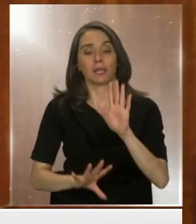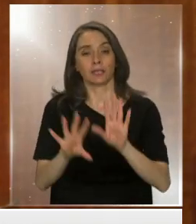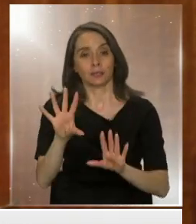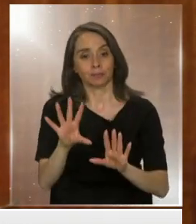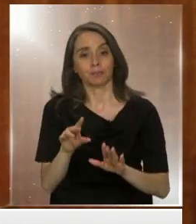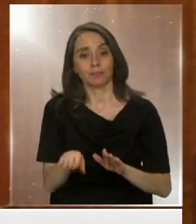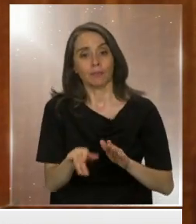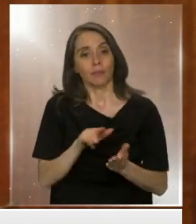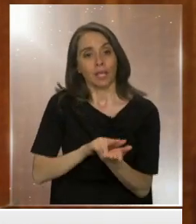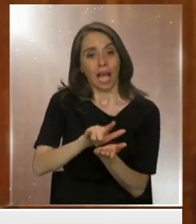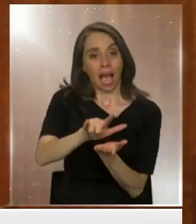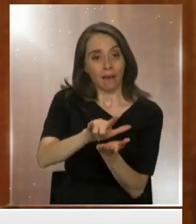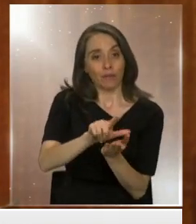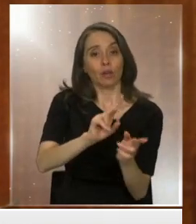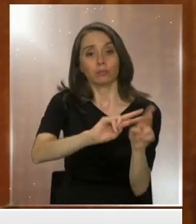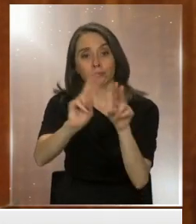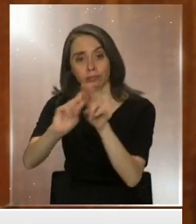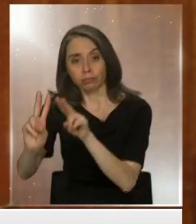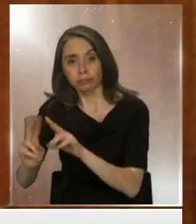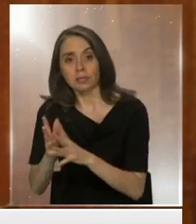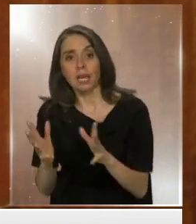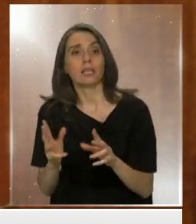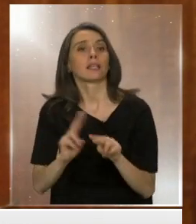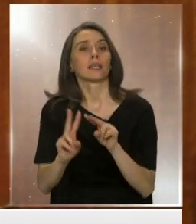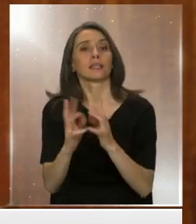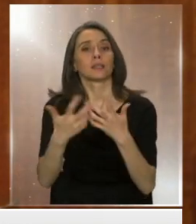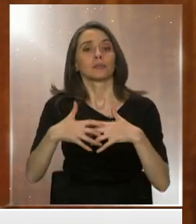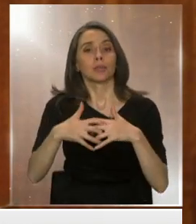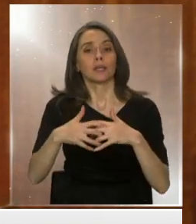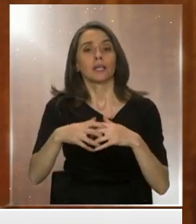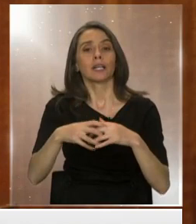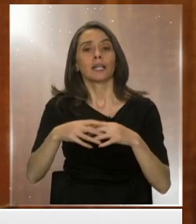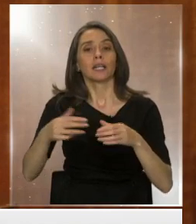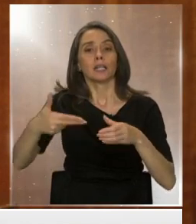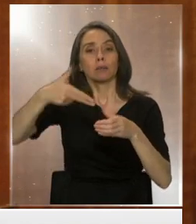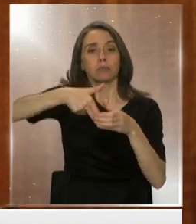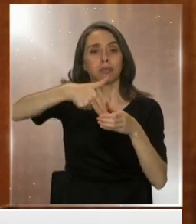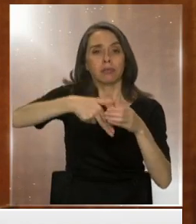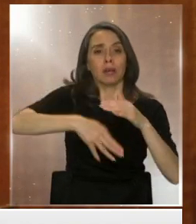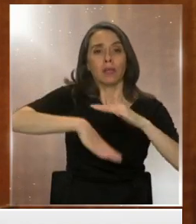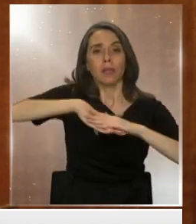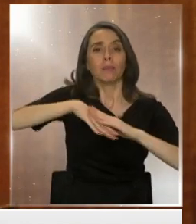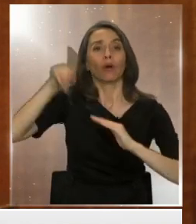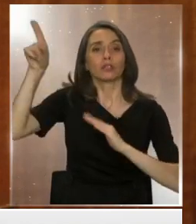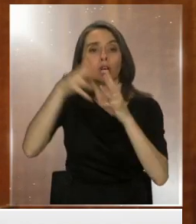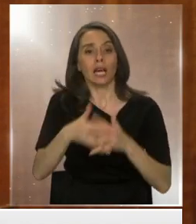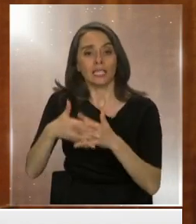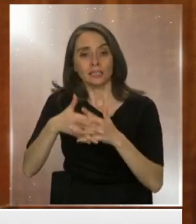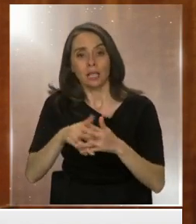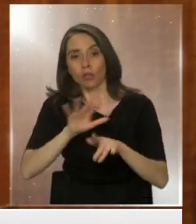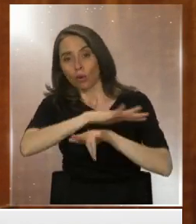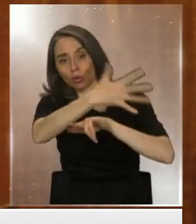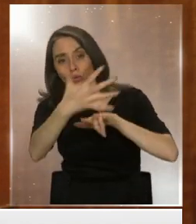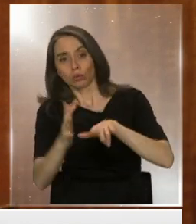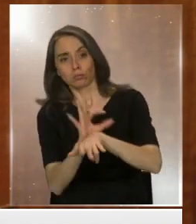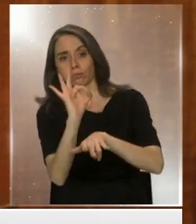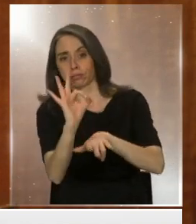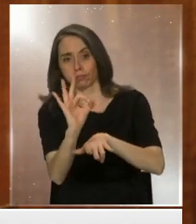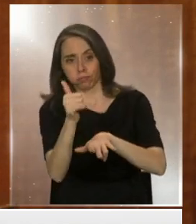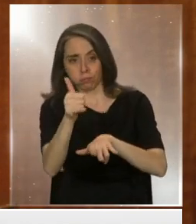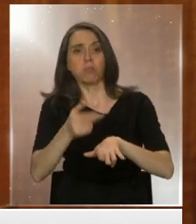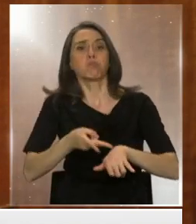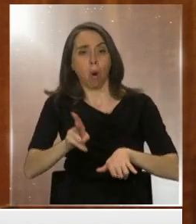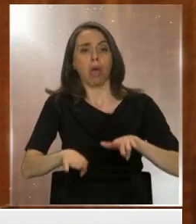este avión se le hizo un mantenimiento mayor que se llama mantenimiento depósito que se hizo en eeuu que yo completamente operativo y luego